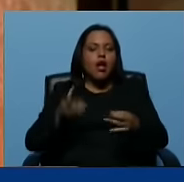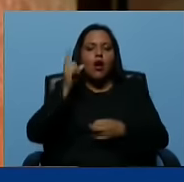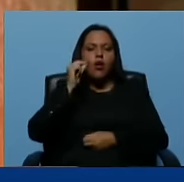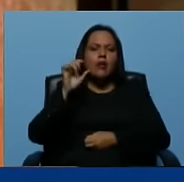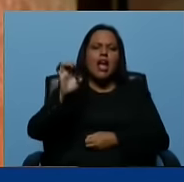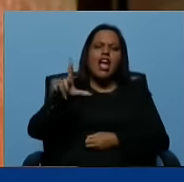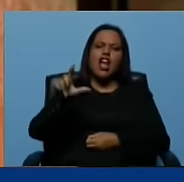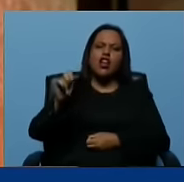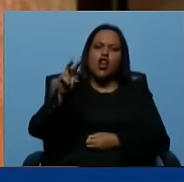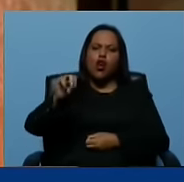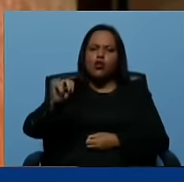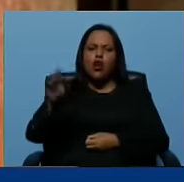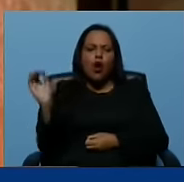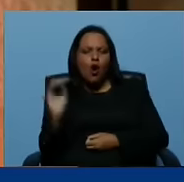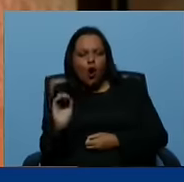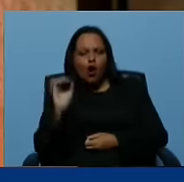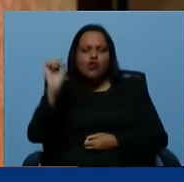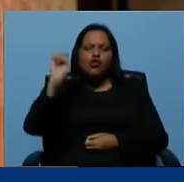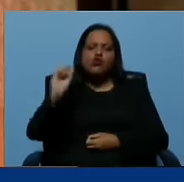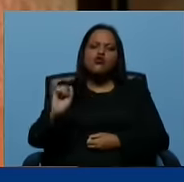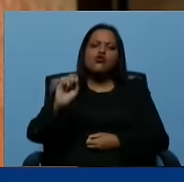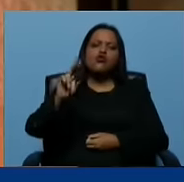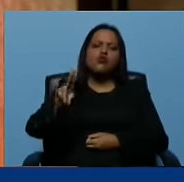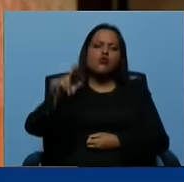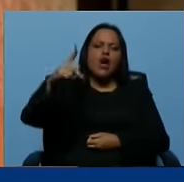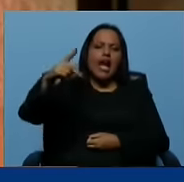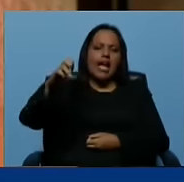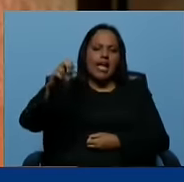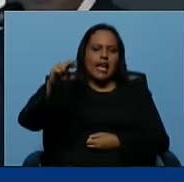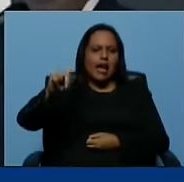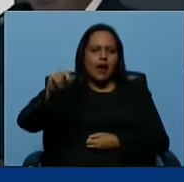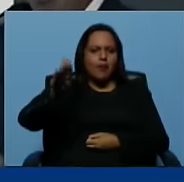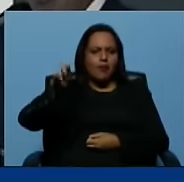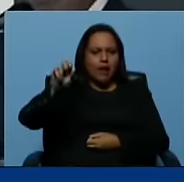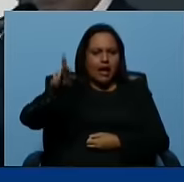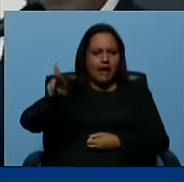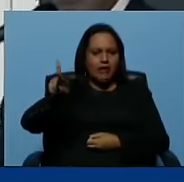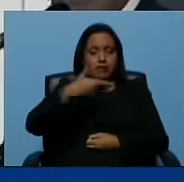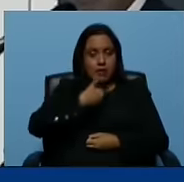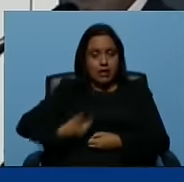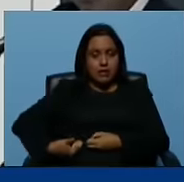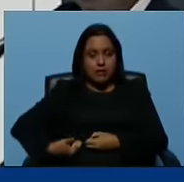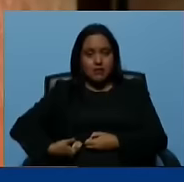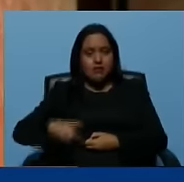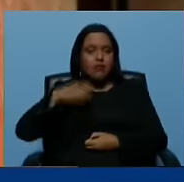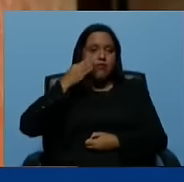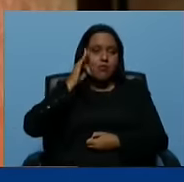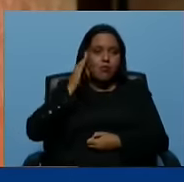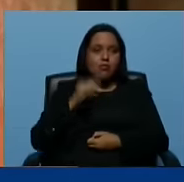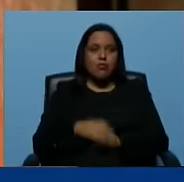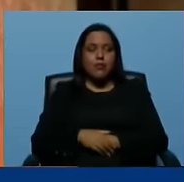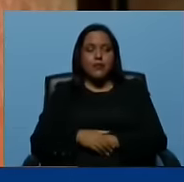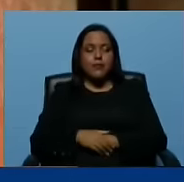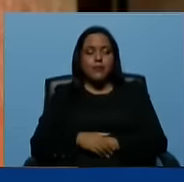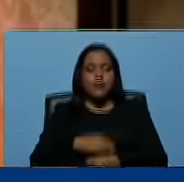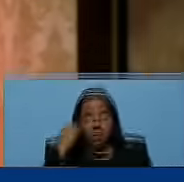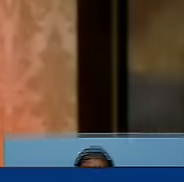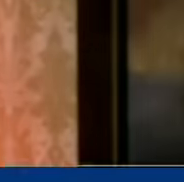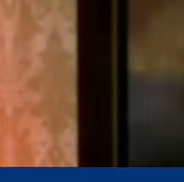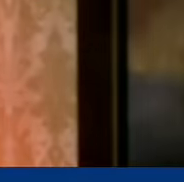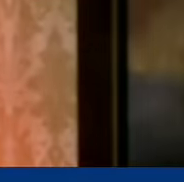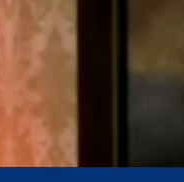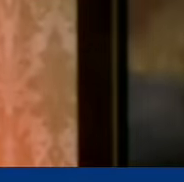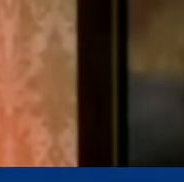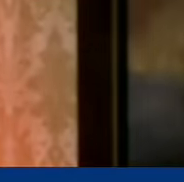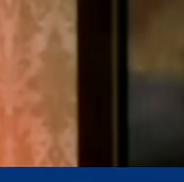o a Mark Zuckerberg o a Jeff Bezos imponer la espiral del silencio. Y termina ocurriendo que todo el mundo cree que todo el mundo